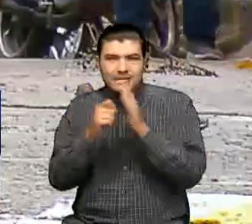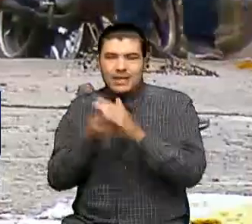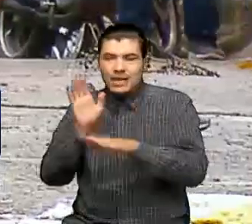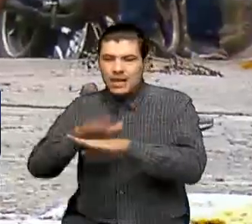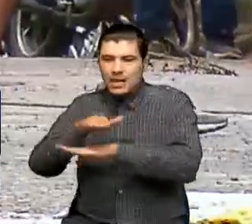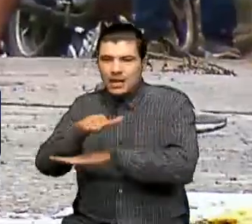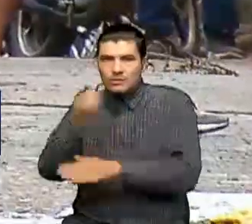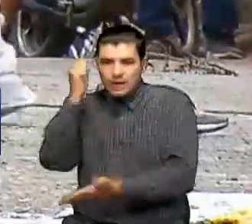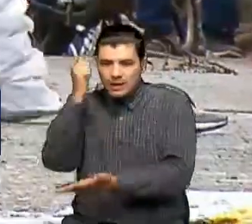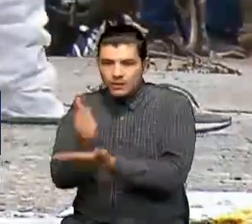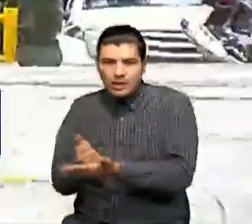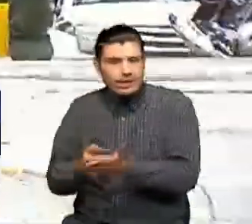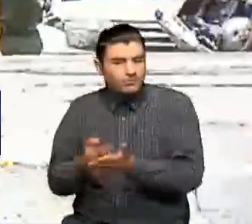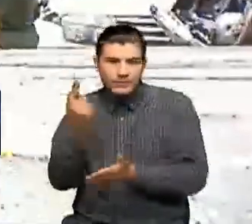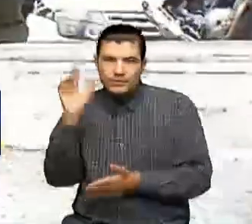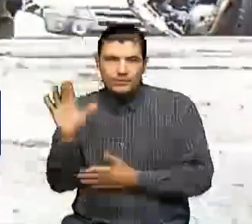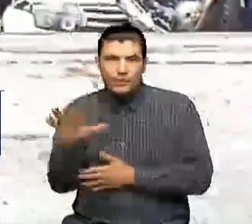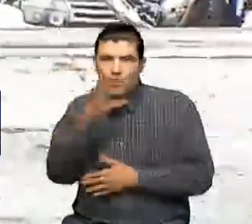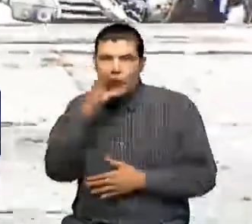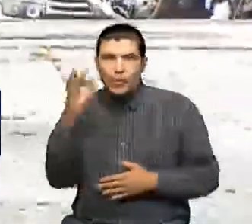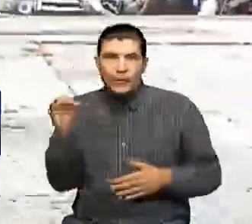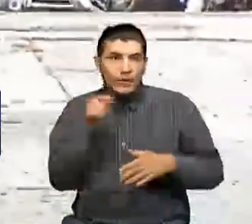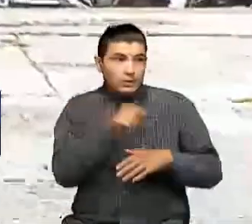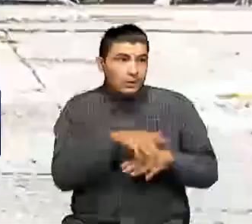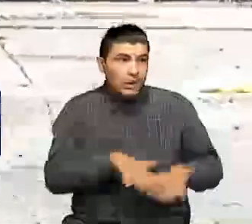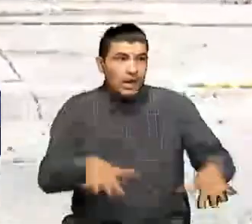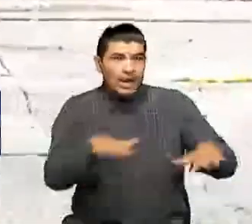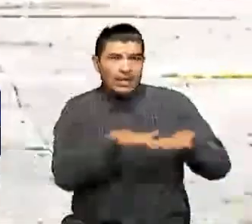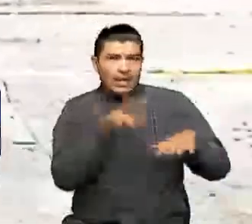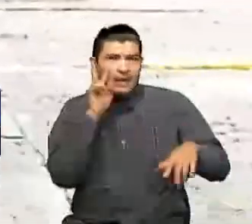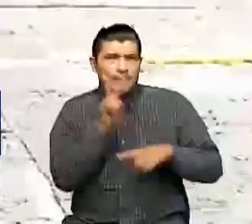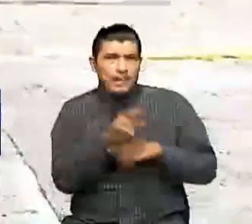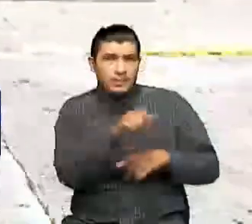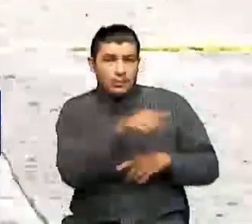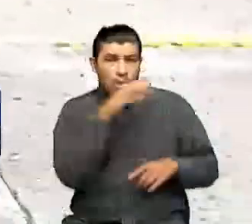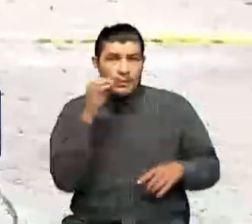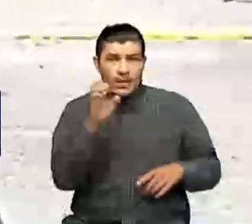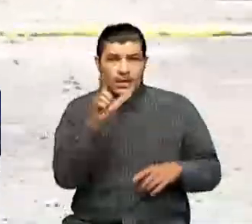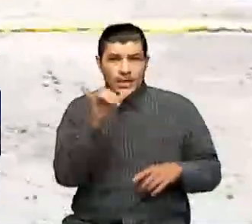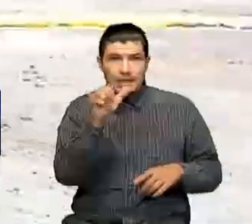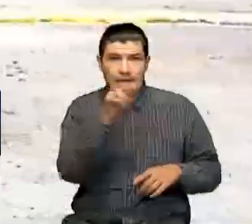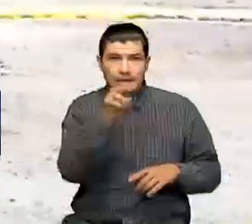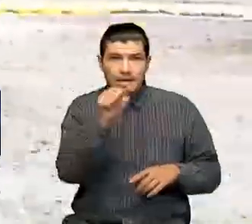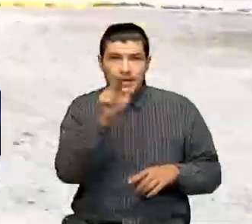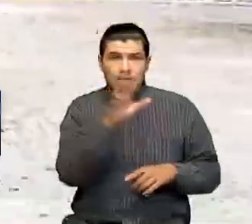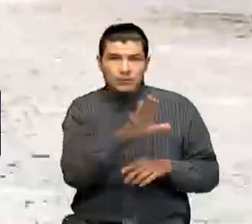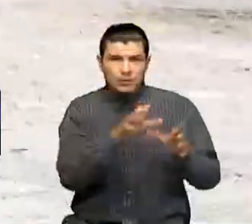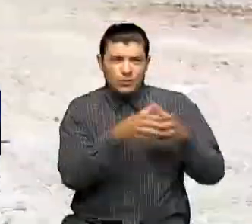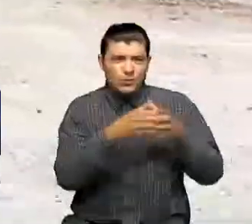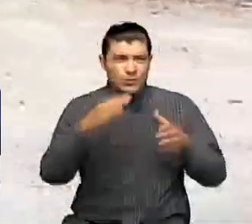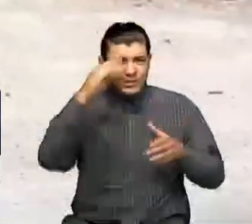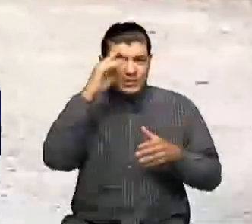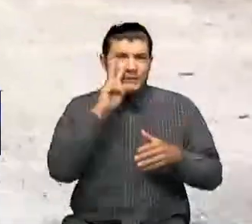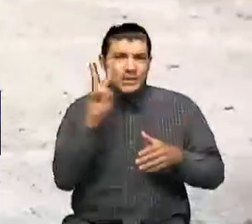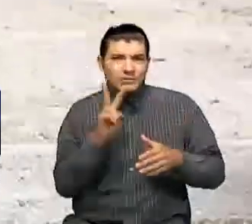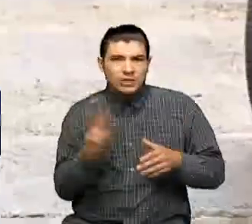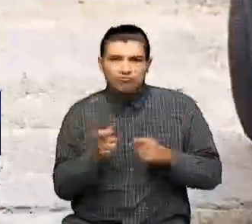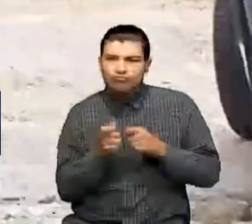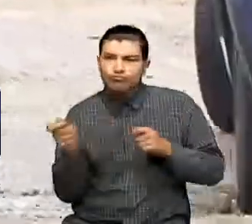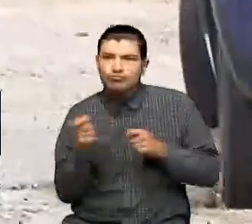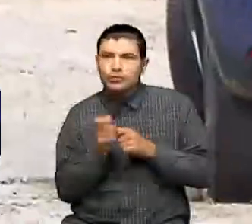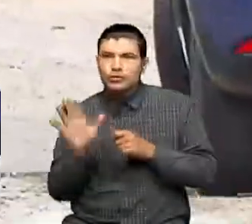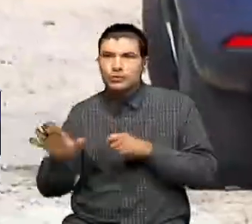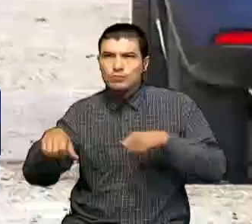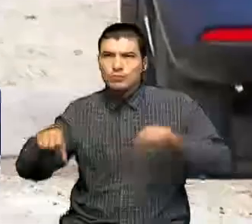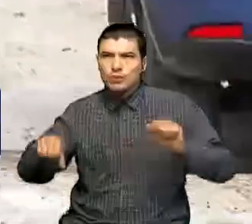la muerte de manera inmediata la escena del crimen deja ver que eleazar quien era miembro de la guardia bolivariana de venezuela- quedó a pocos metros de su